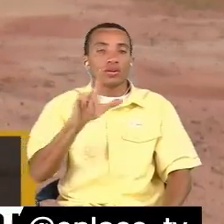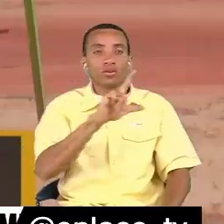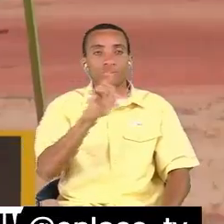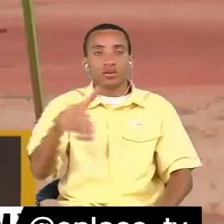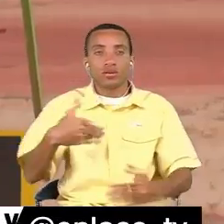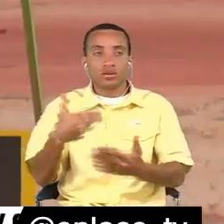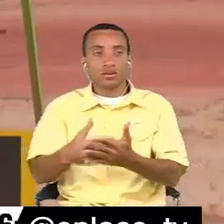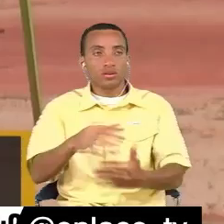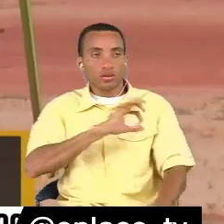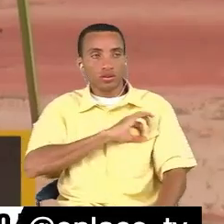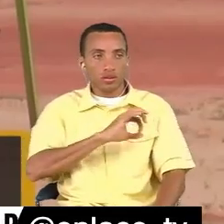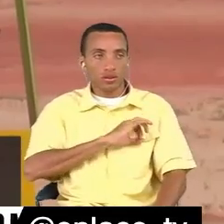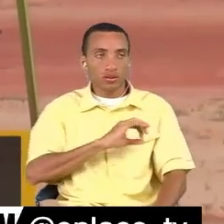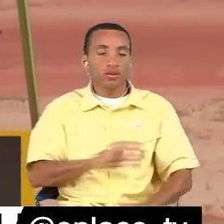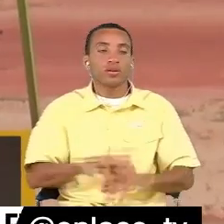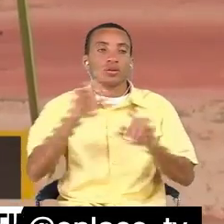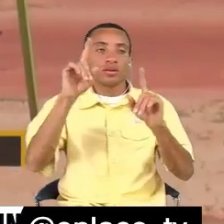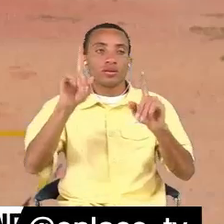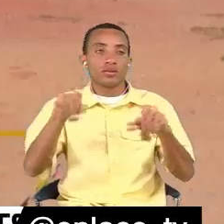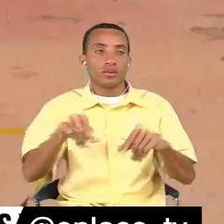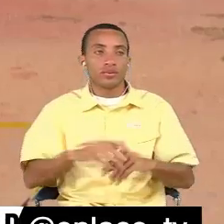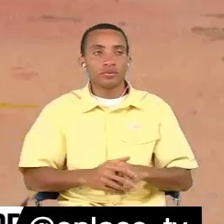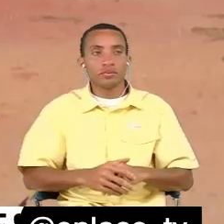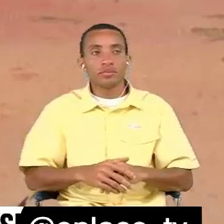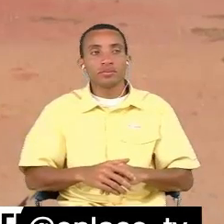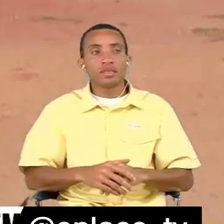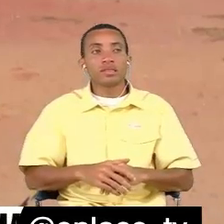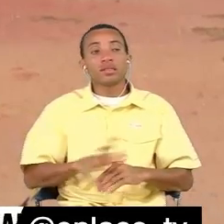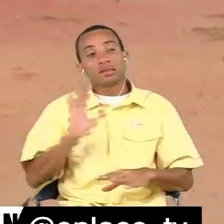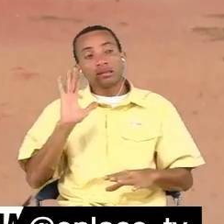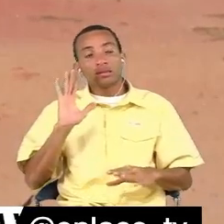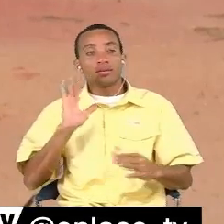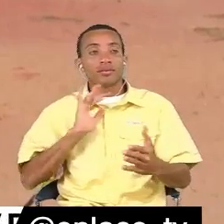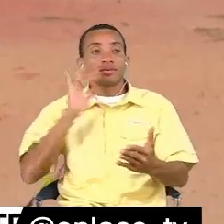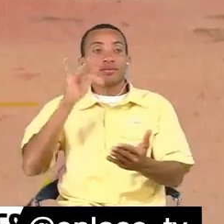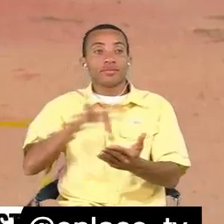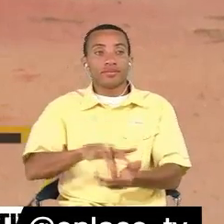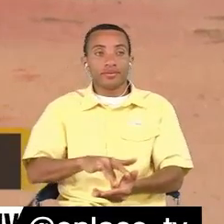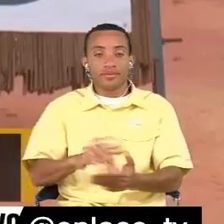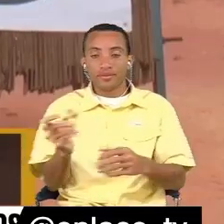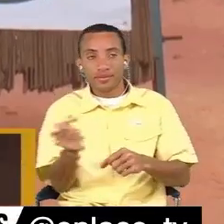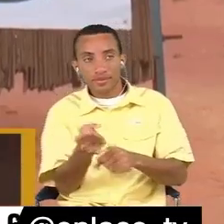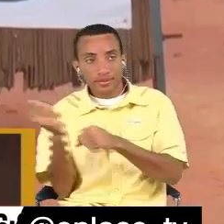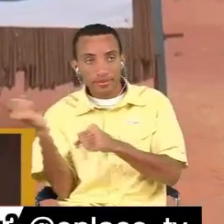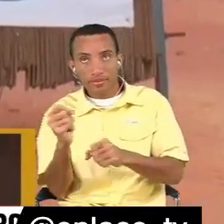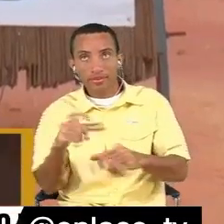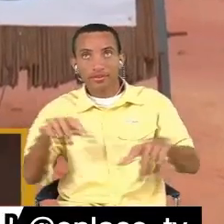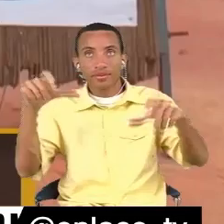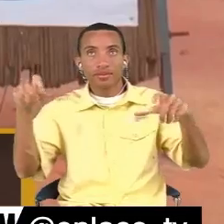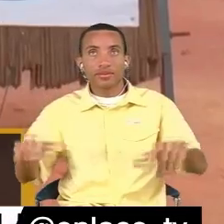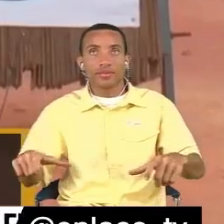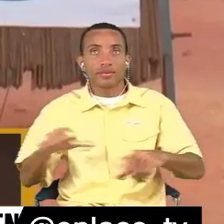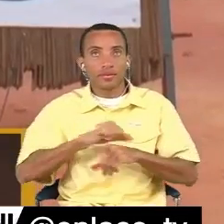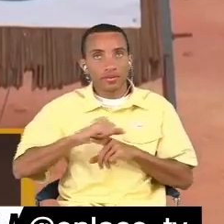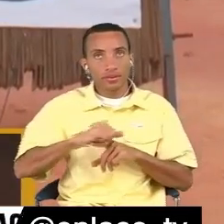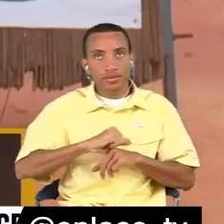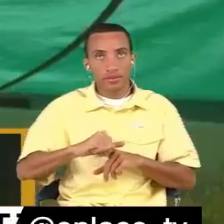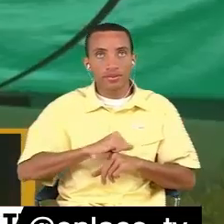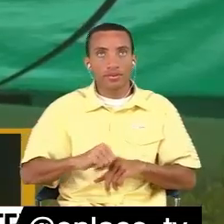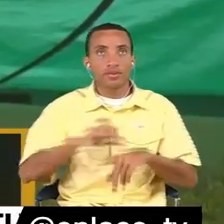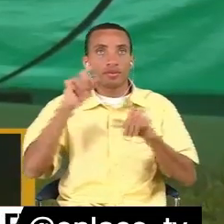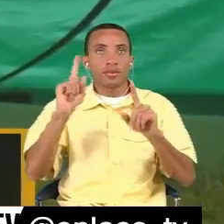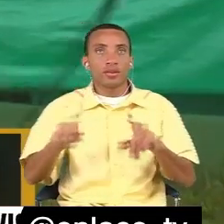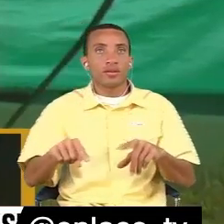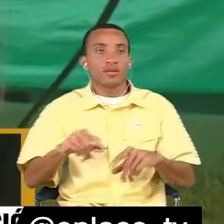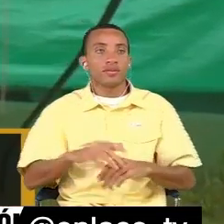10 de la mañana y de 4 a 6 de la tarde, no son muchos los que se dan cita en el estadio de béisbol 26 de abril para practicar una disciplina no muy común